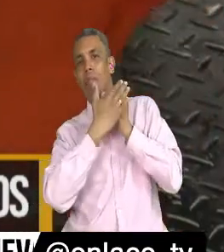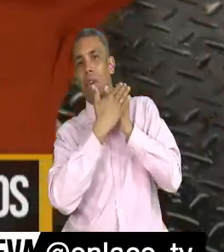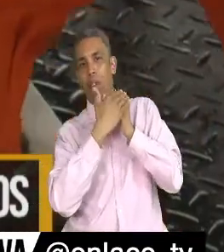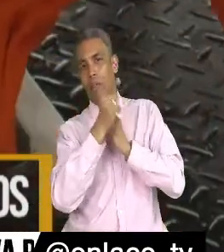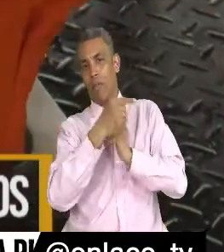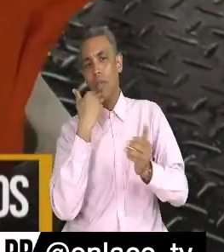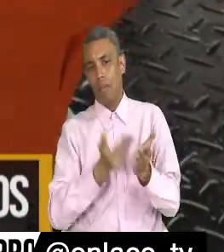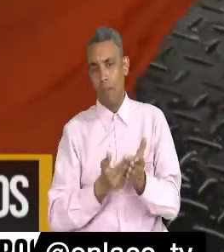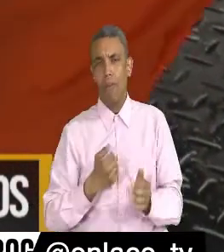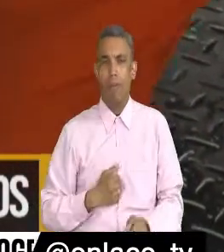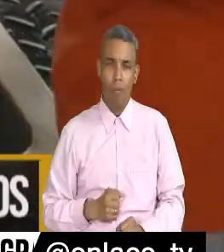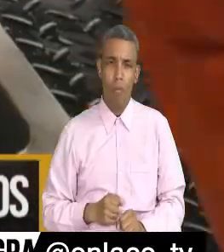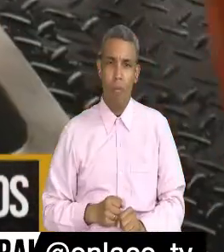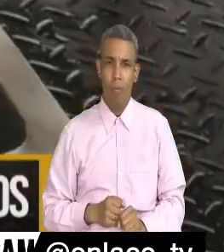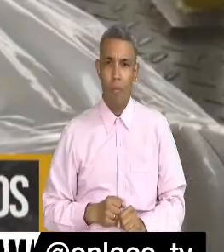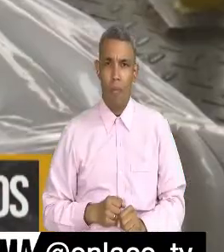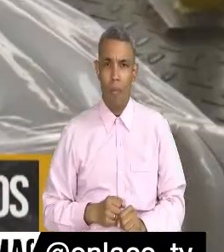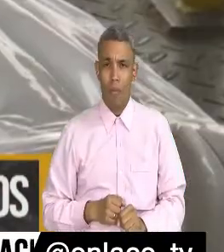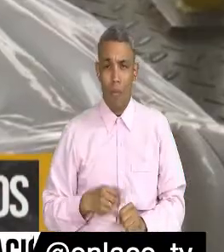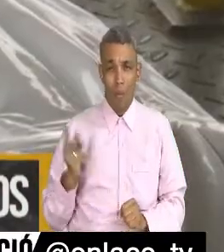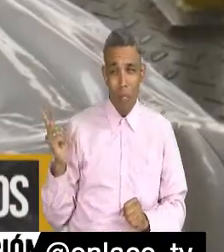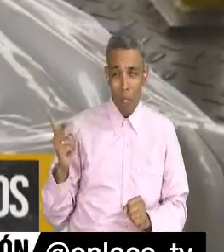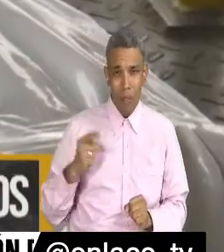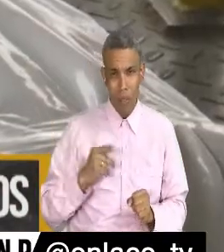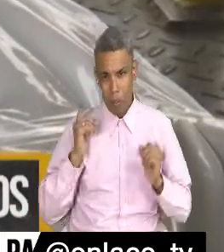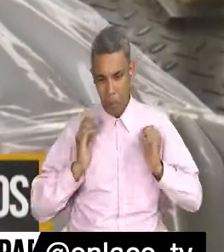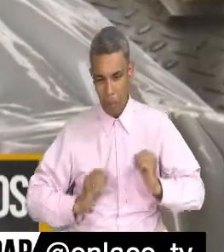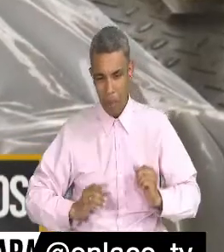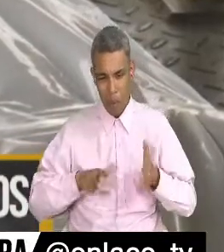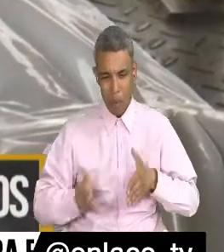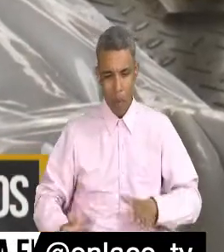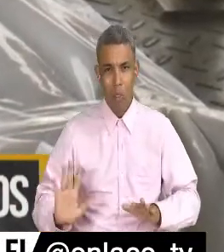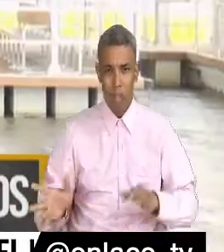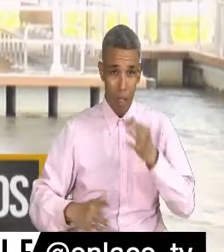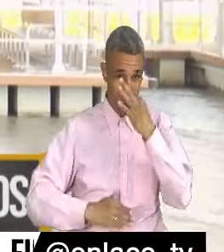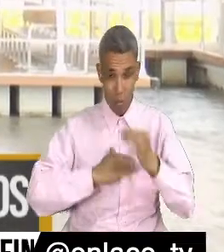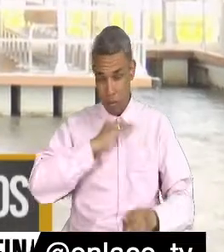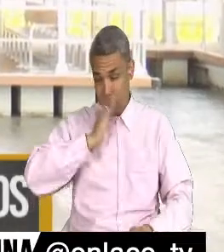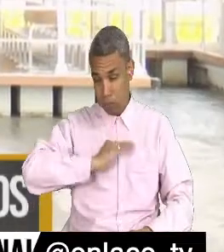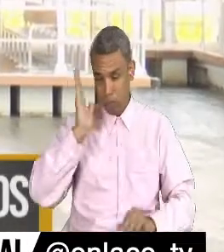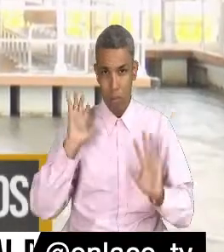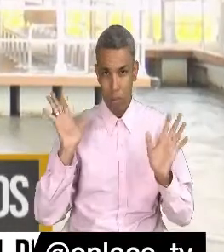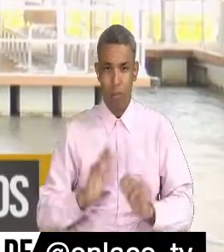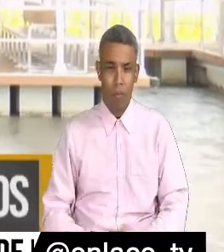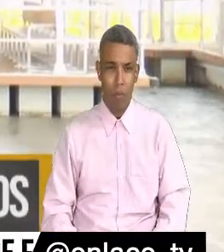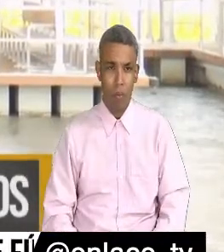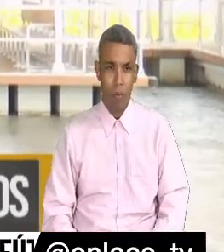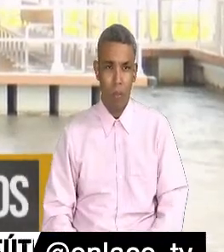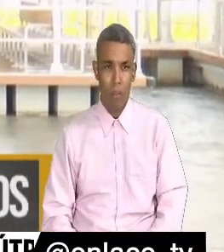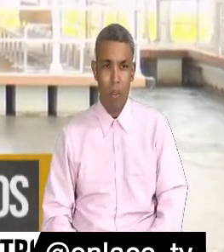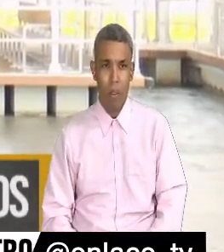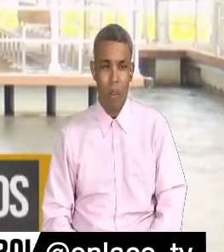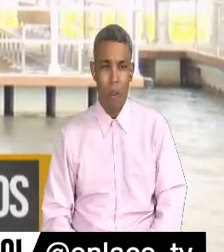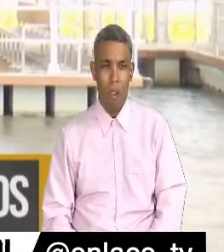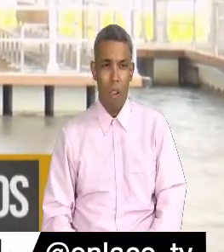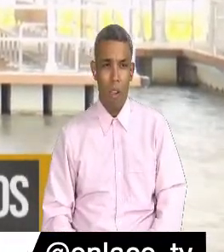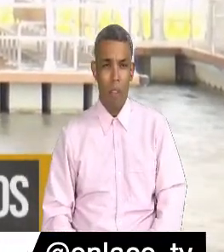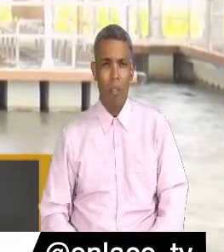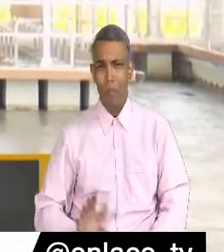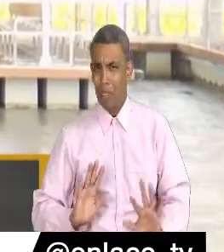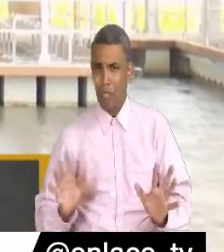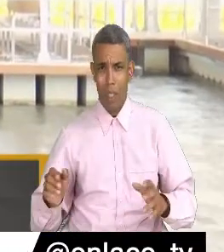Los cuerpos de los hermanos rescatados ya presentaban signos de descomposición. Pues ellos están ya, digamos, hinchados,